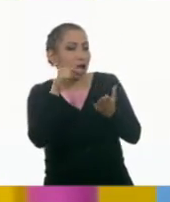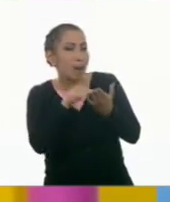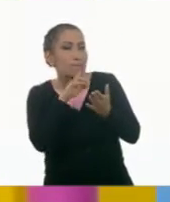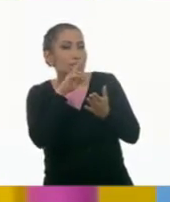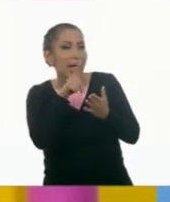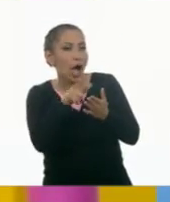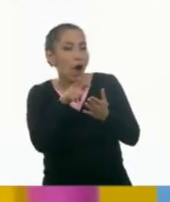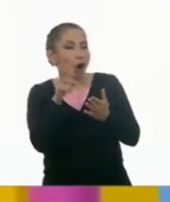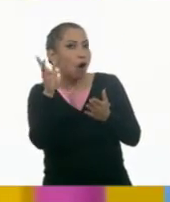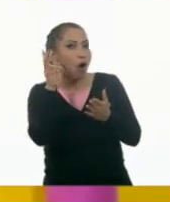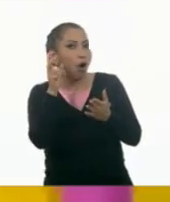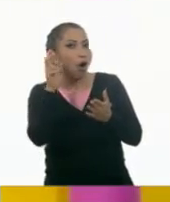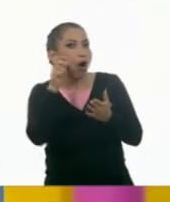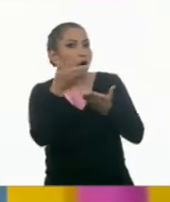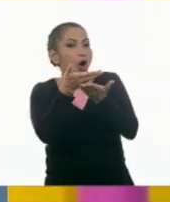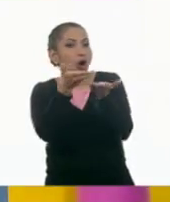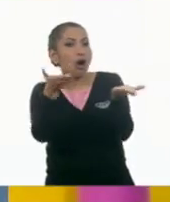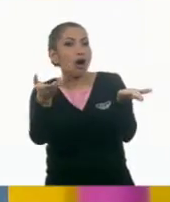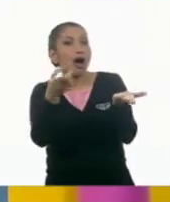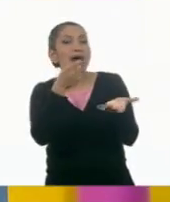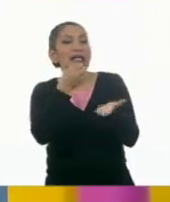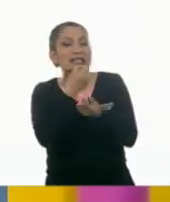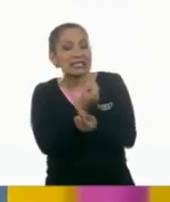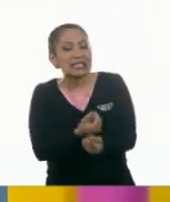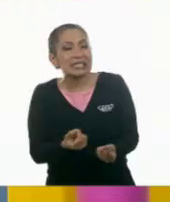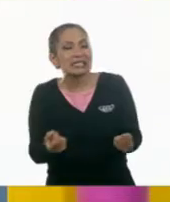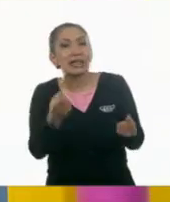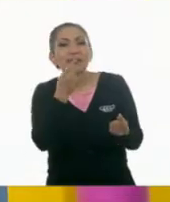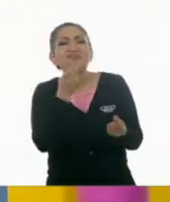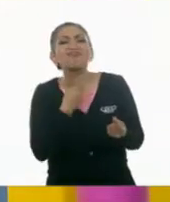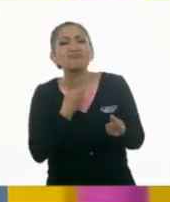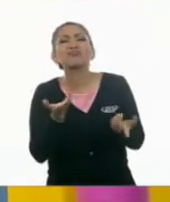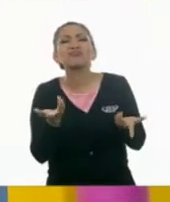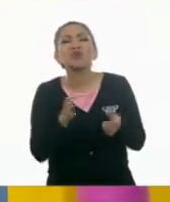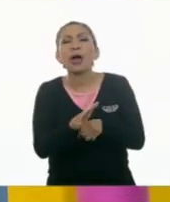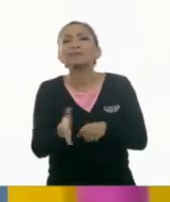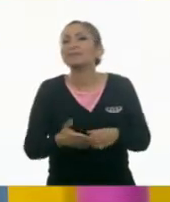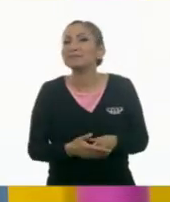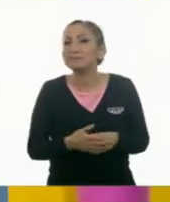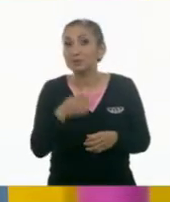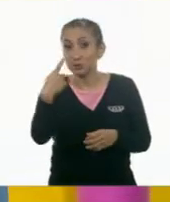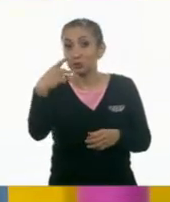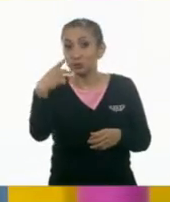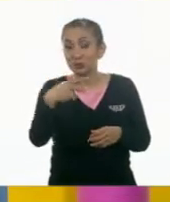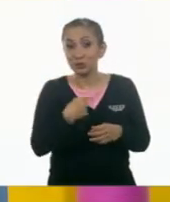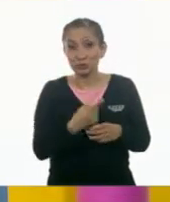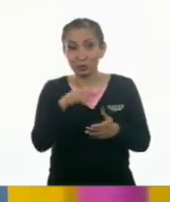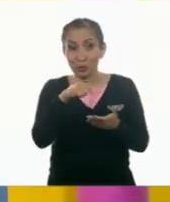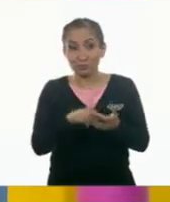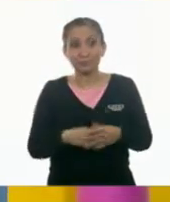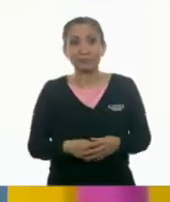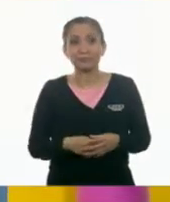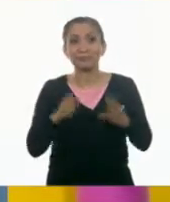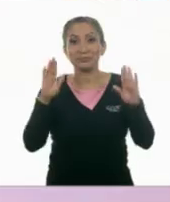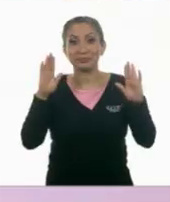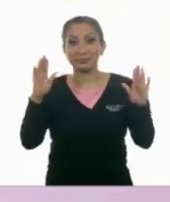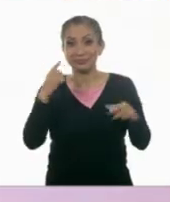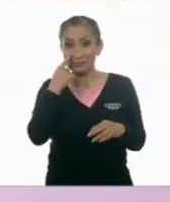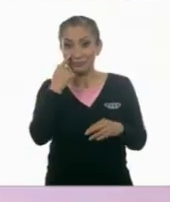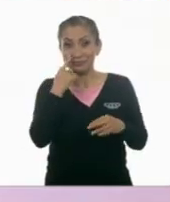es mejor escuchar lo que los niños nos van a decir, ¿no? Desde sus hogares. Me parece maravilloso. Así